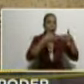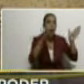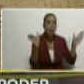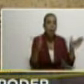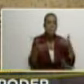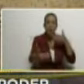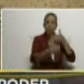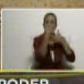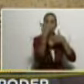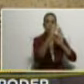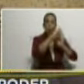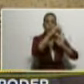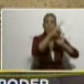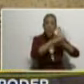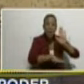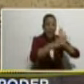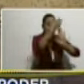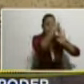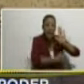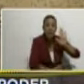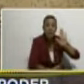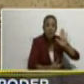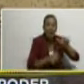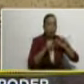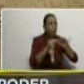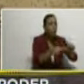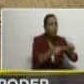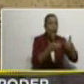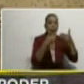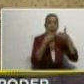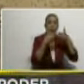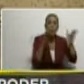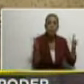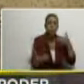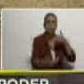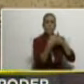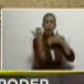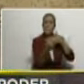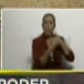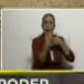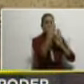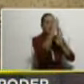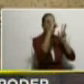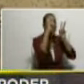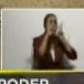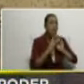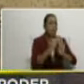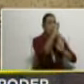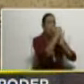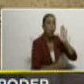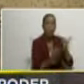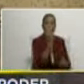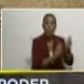levante completamente y de manera permanente todas las sanciones sobre